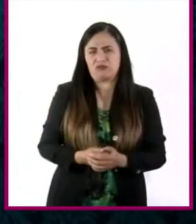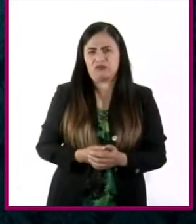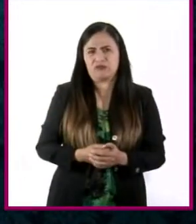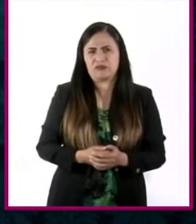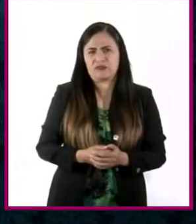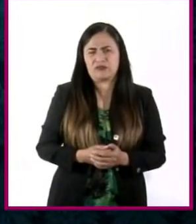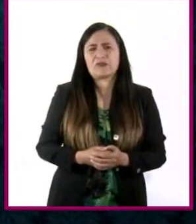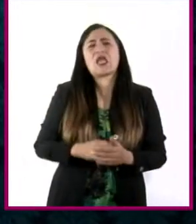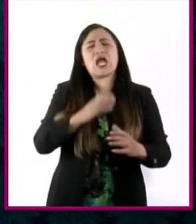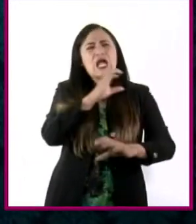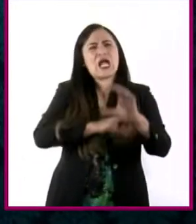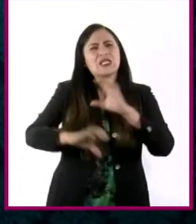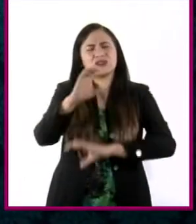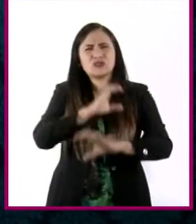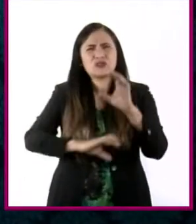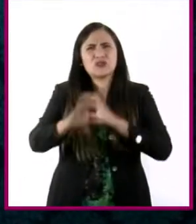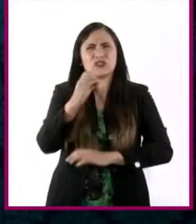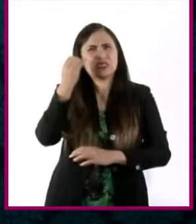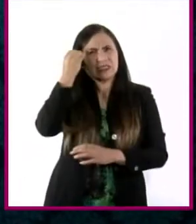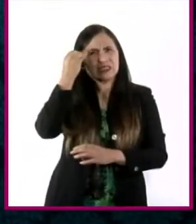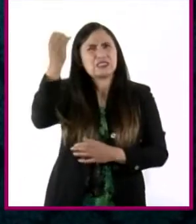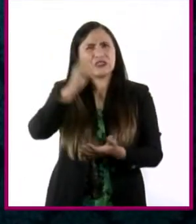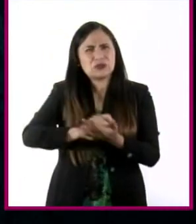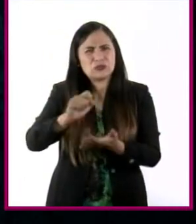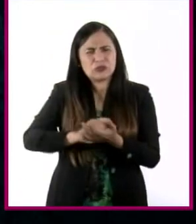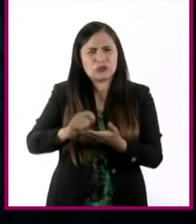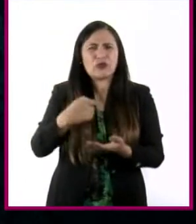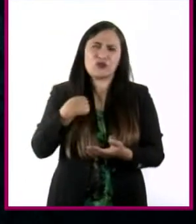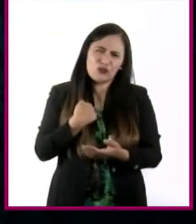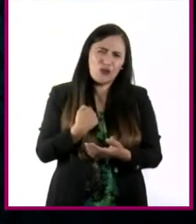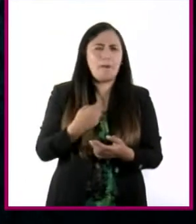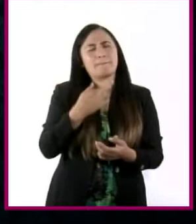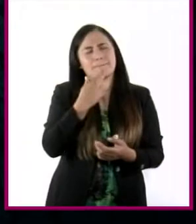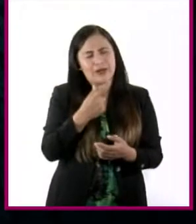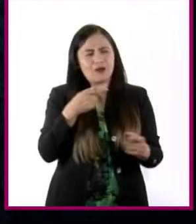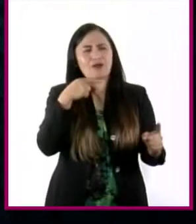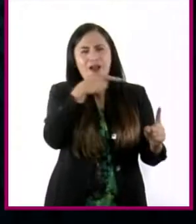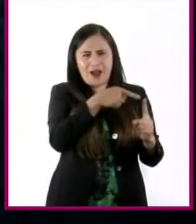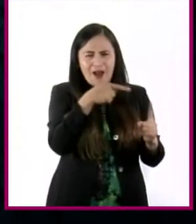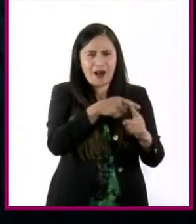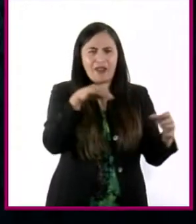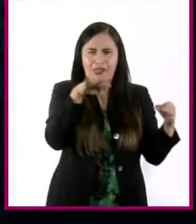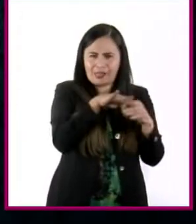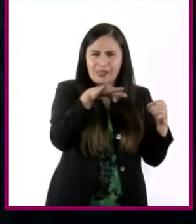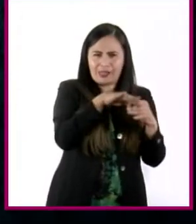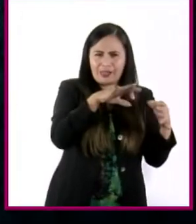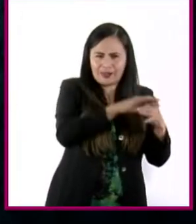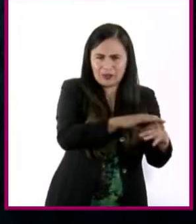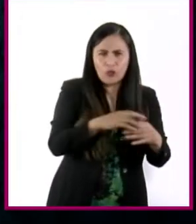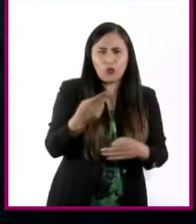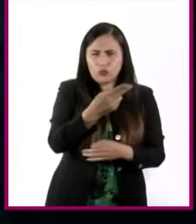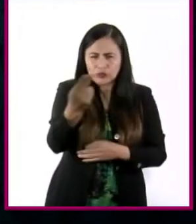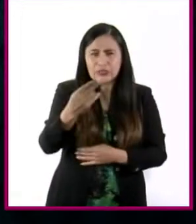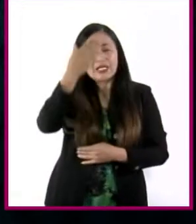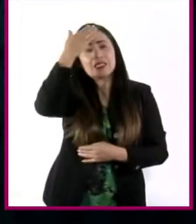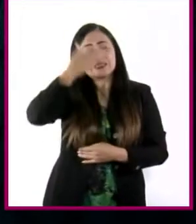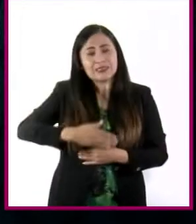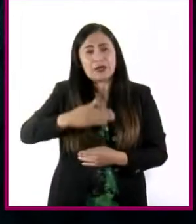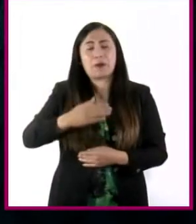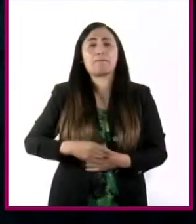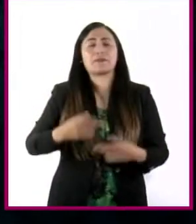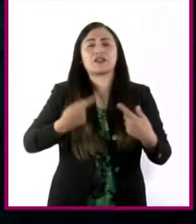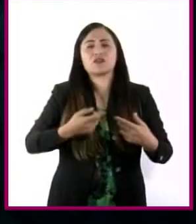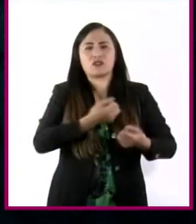las buenas canciones, me iría allí más a menudo. Ustedes saben de mi profunda conexión y confraternización con el